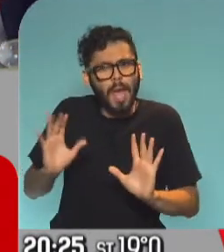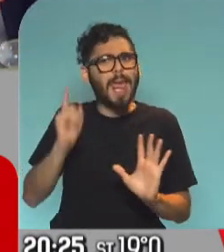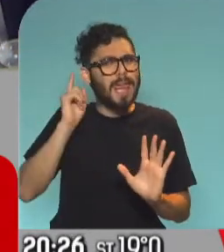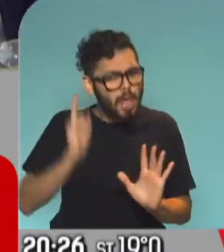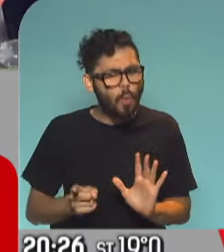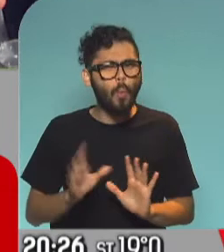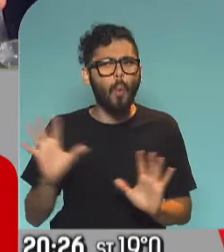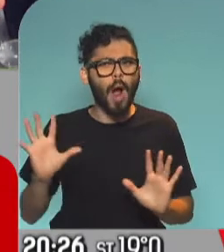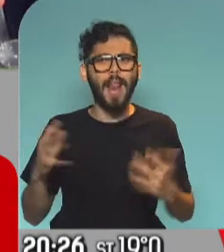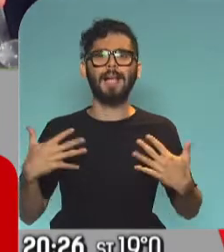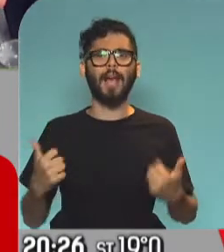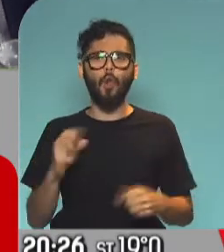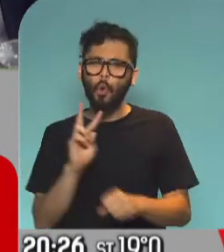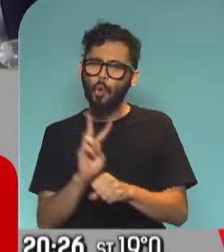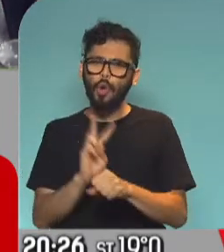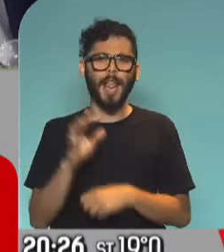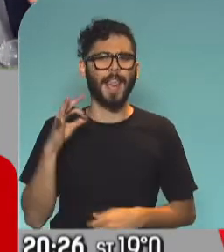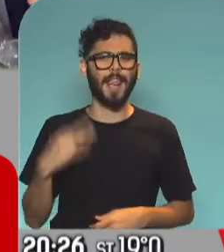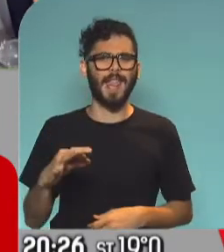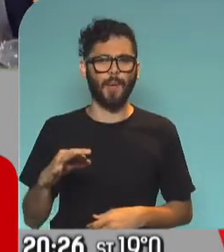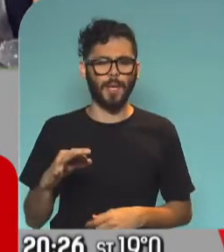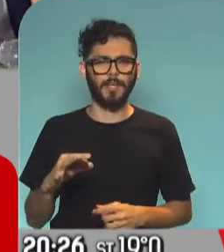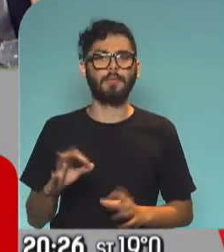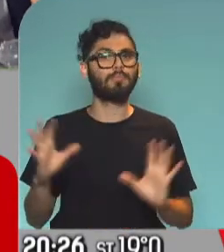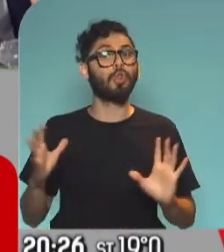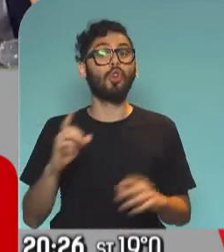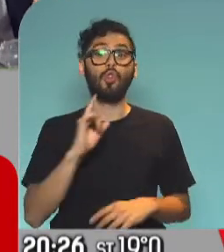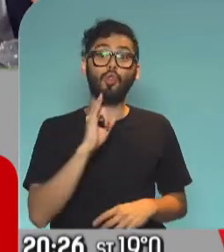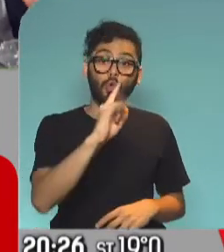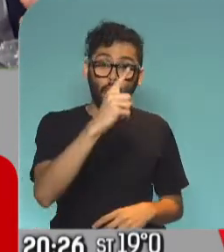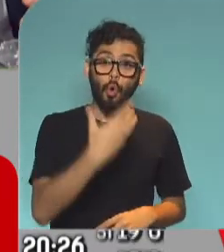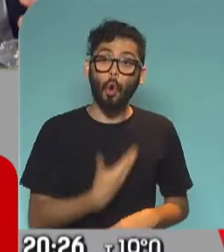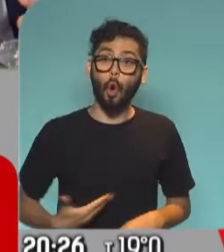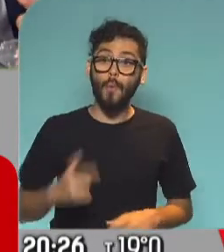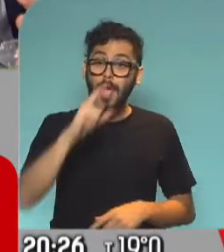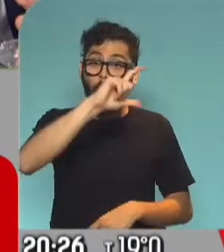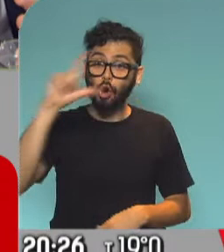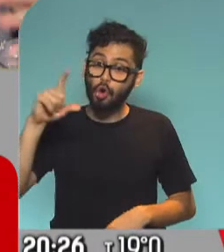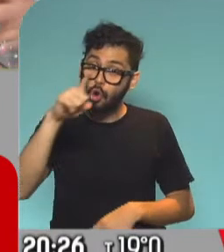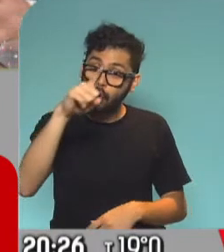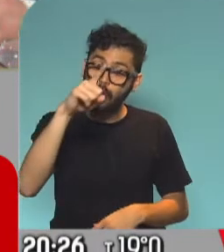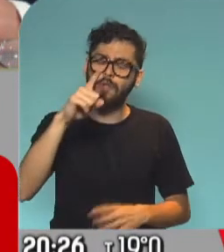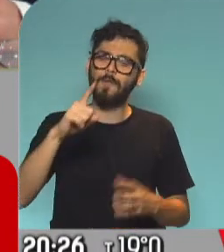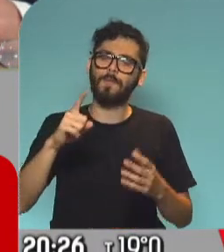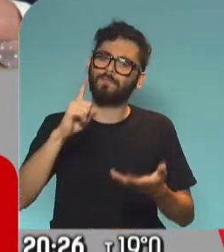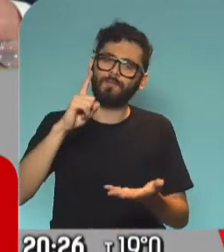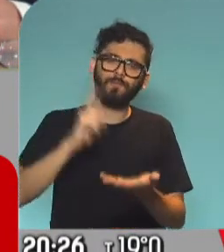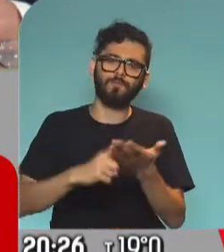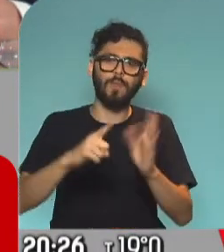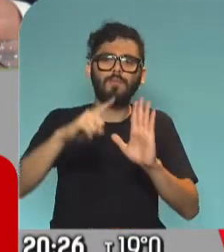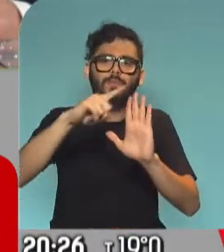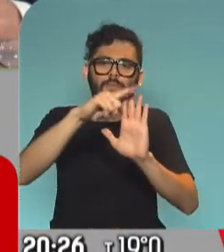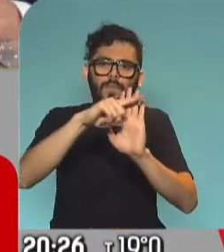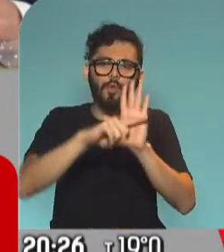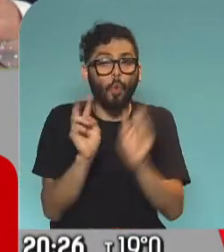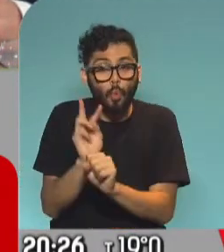preservarse la cuestión sanitaria. Es decir, es el gobierno de Formosa el que tiene que establecer medidas